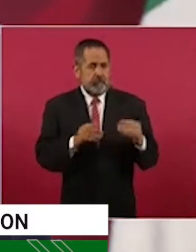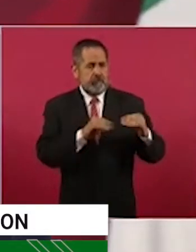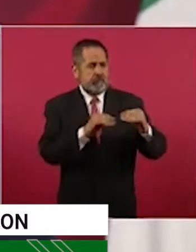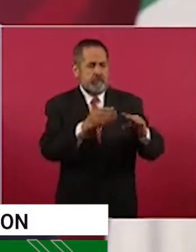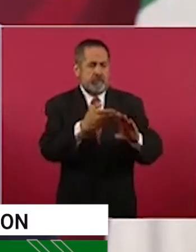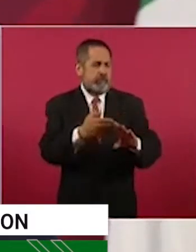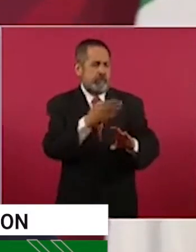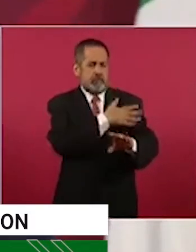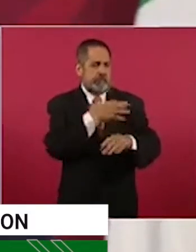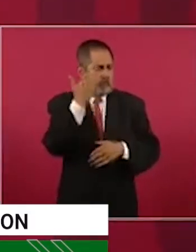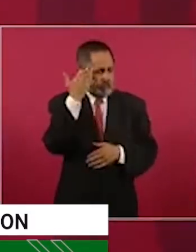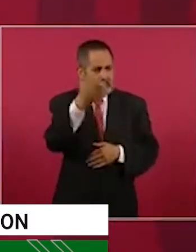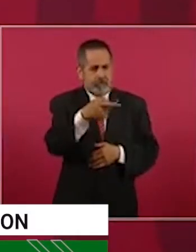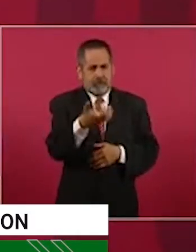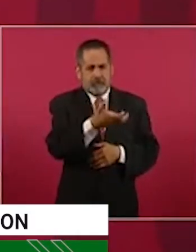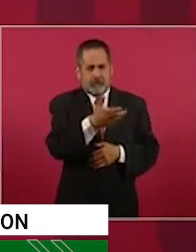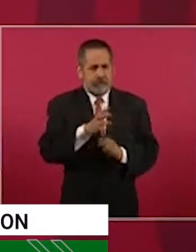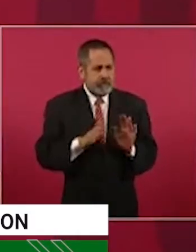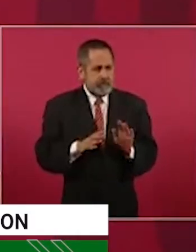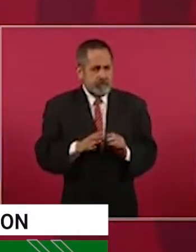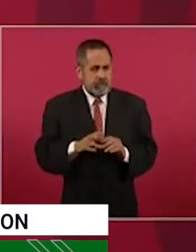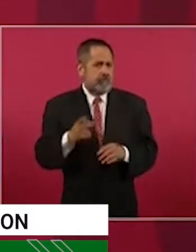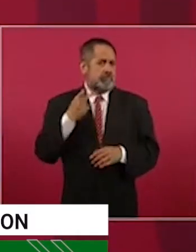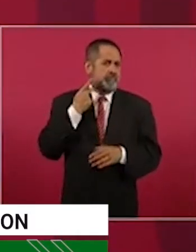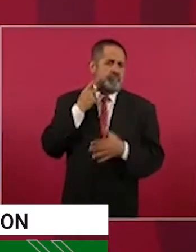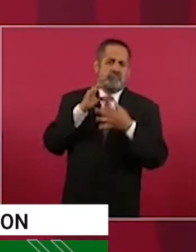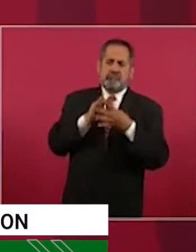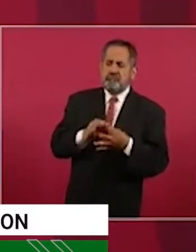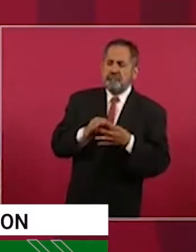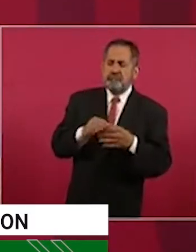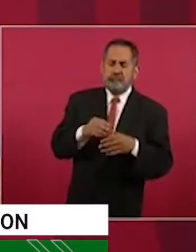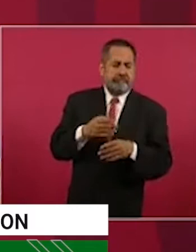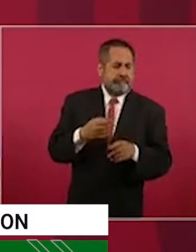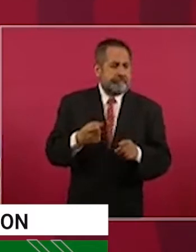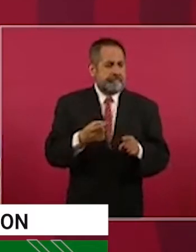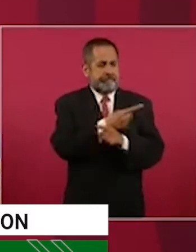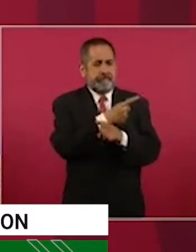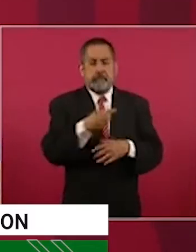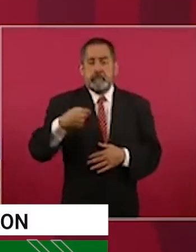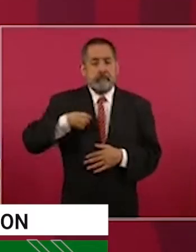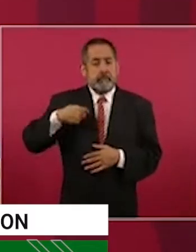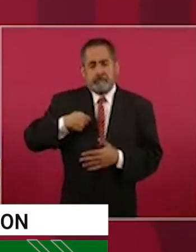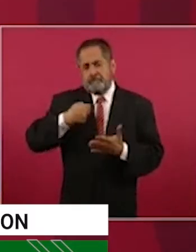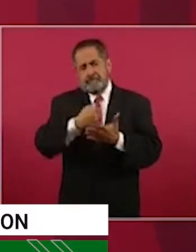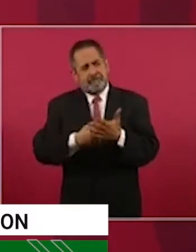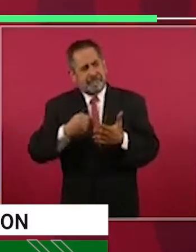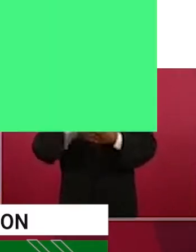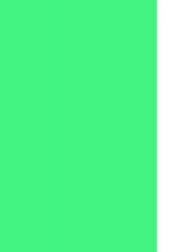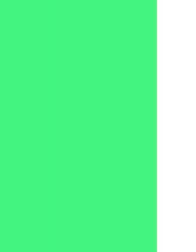su momento, aplicaron una política que yo combatí siempre.